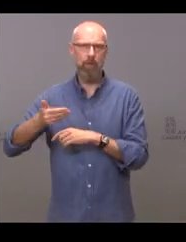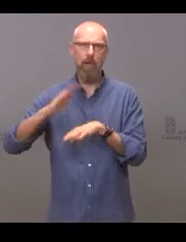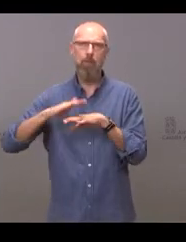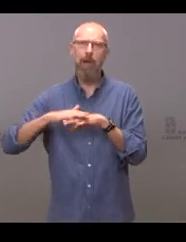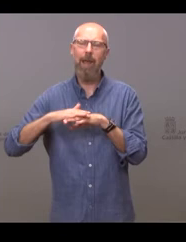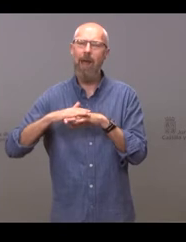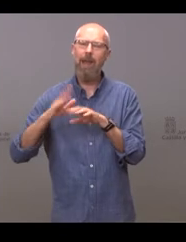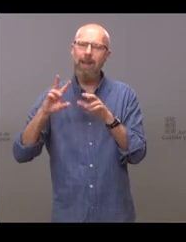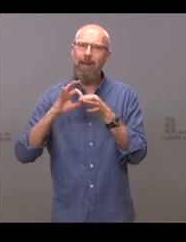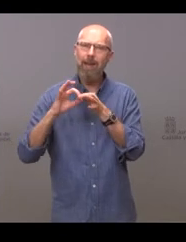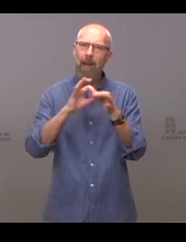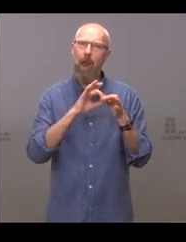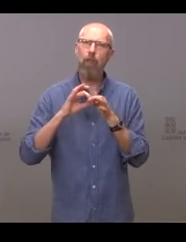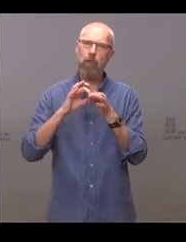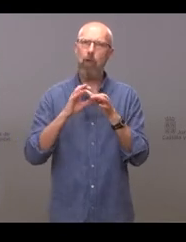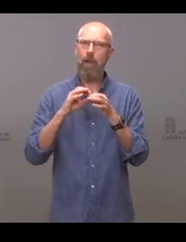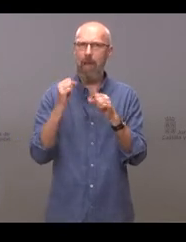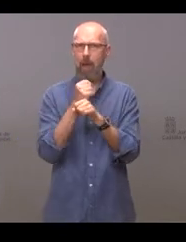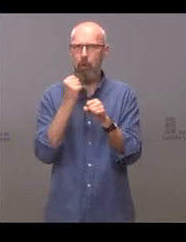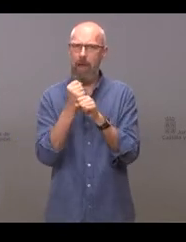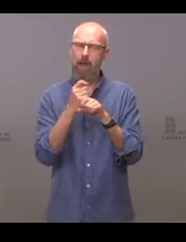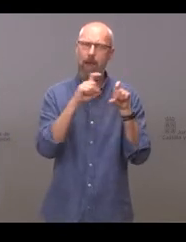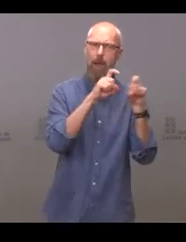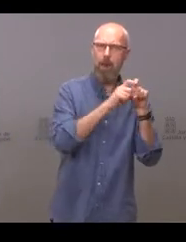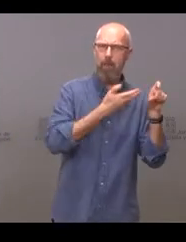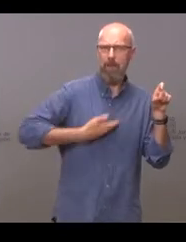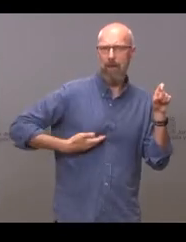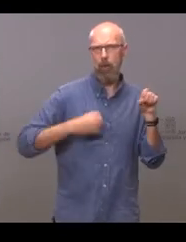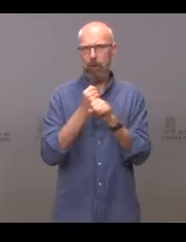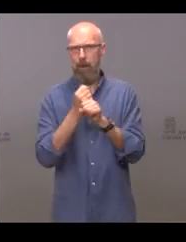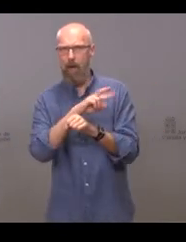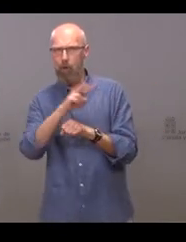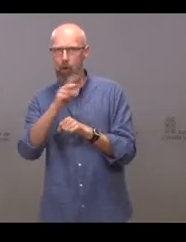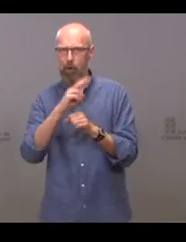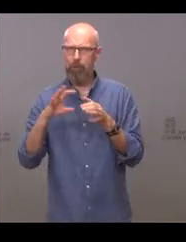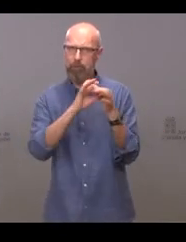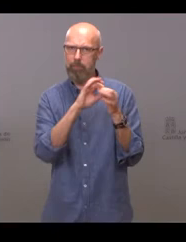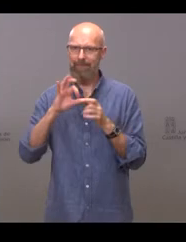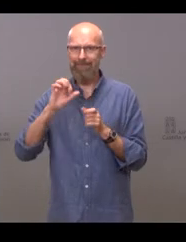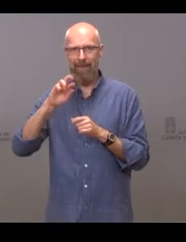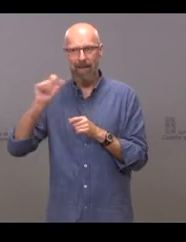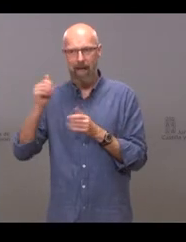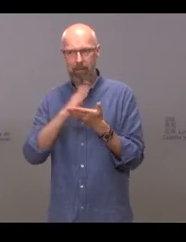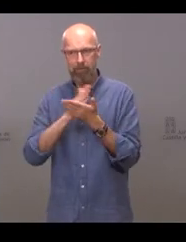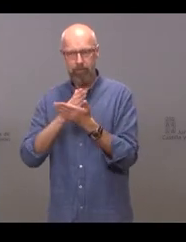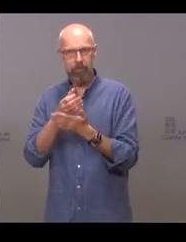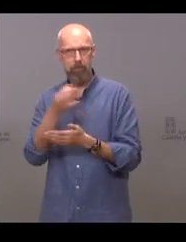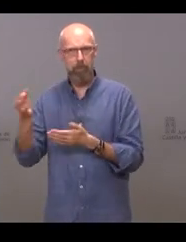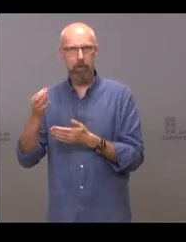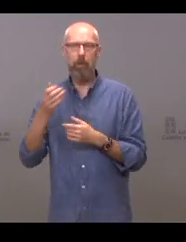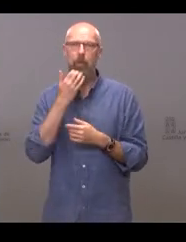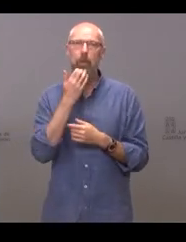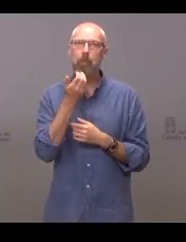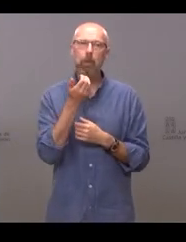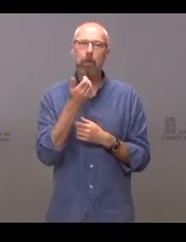laborales entre empresarios y trabajadores y realmente que no podemos dejar huérfanos a muchas a muchos trabajadores muchos